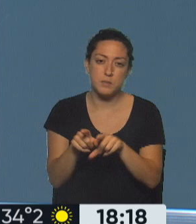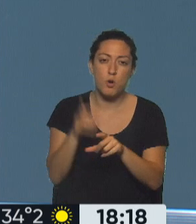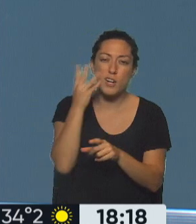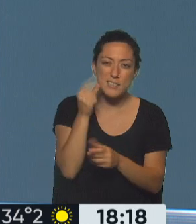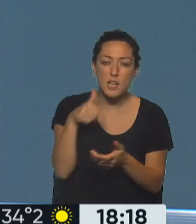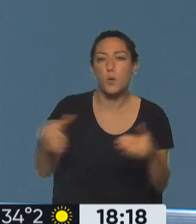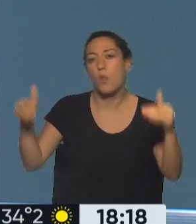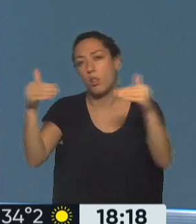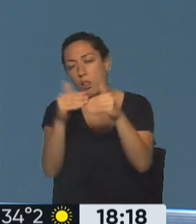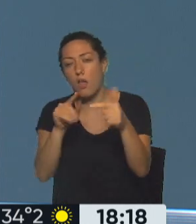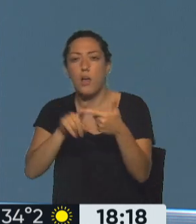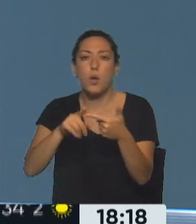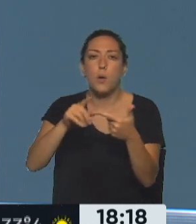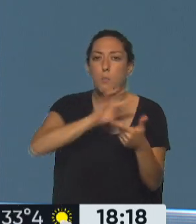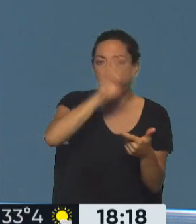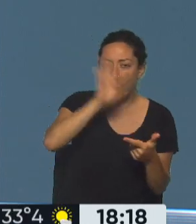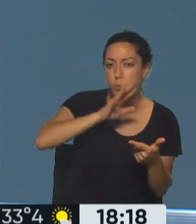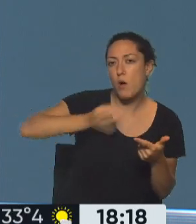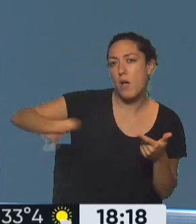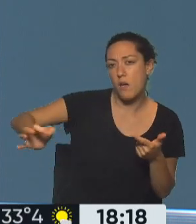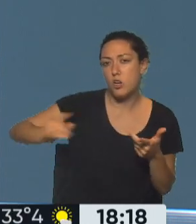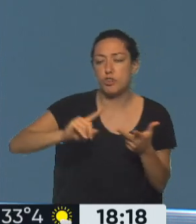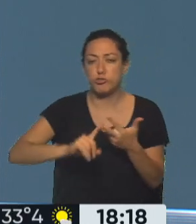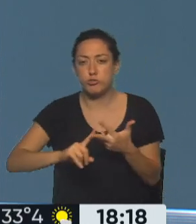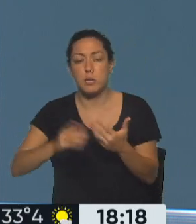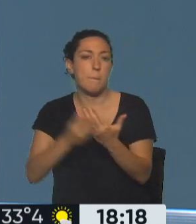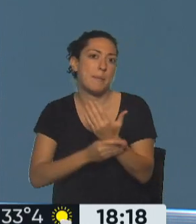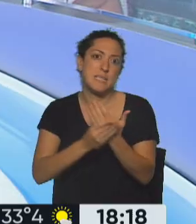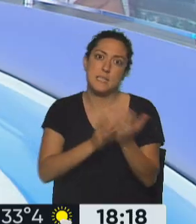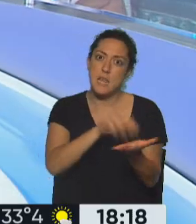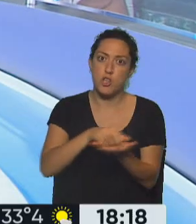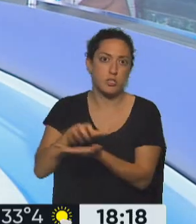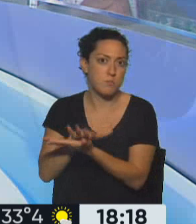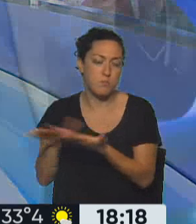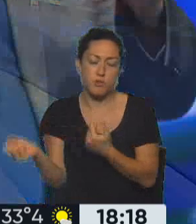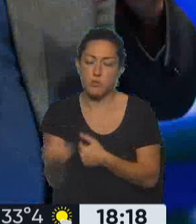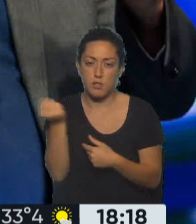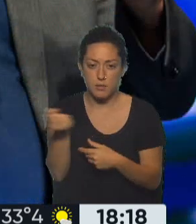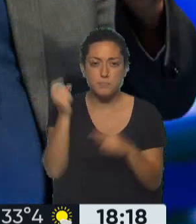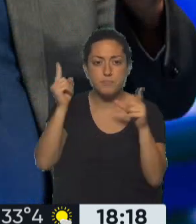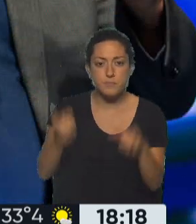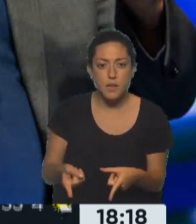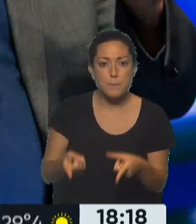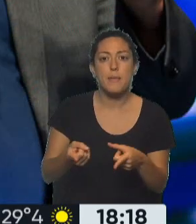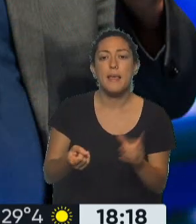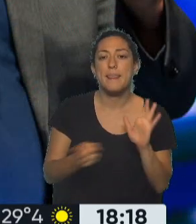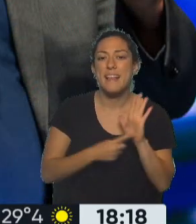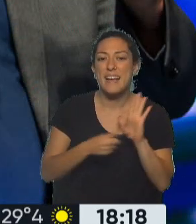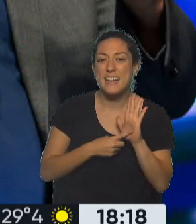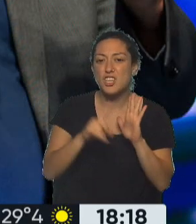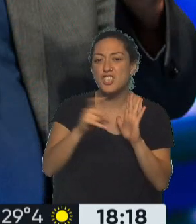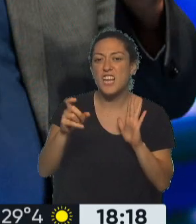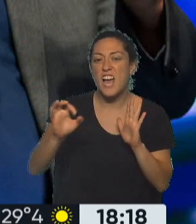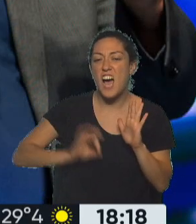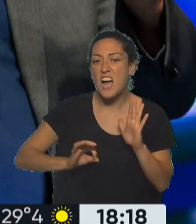racial, Ministerio de Pueblos Indígenas, entre otros ministerios muy claves. Muy bien. Y revisión de los decretos secretos de 100 años, que